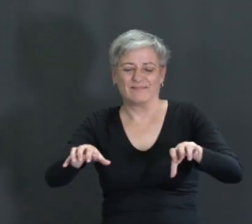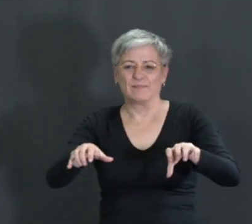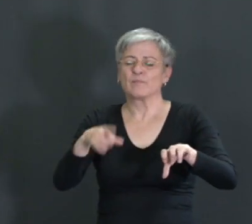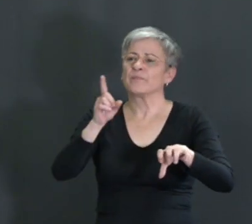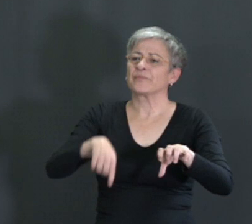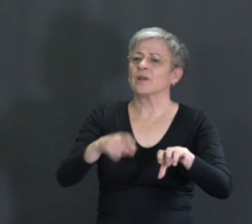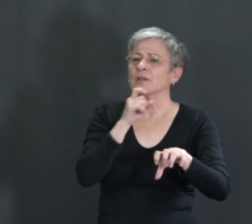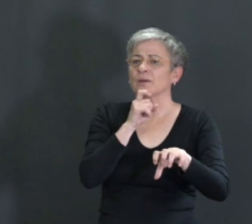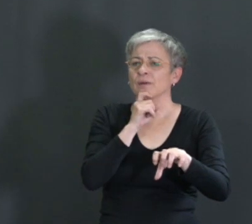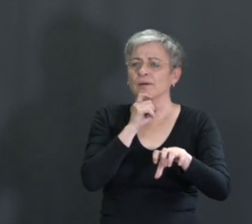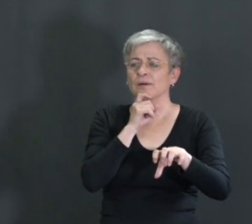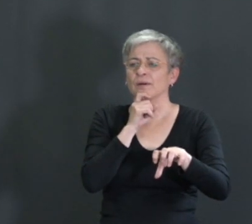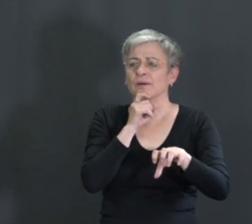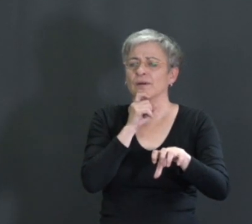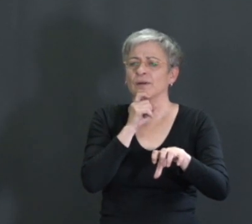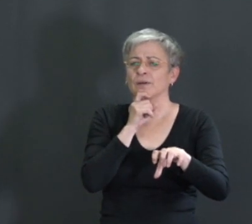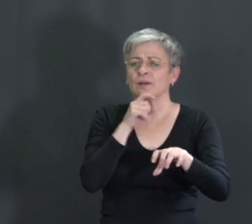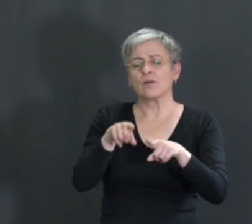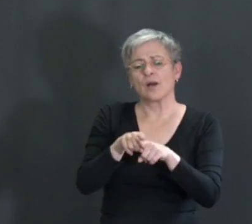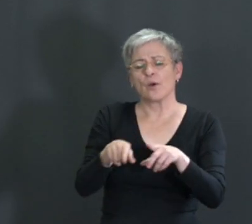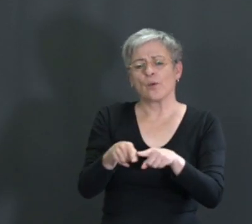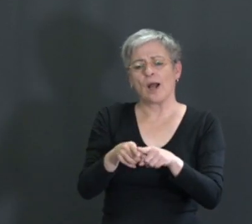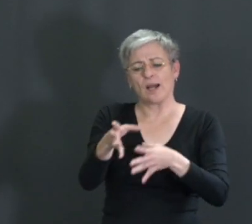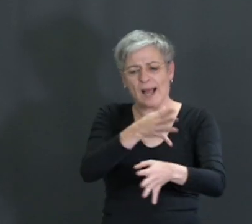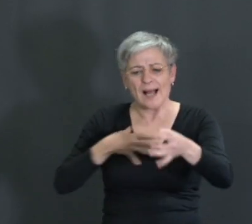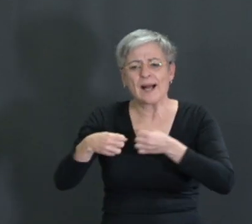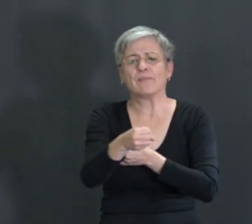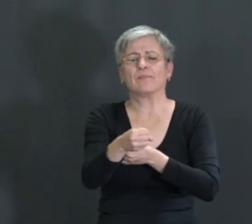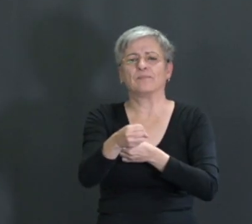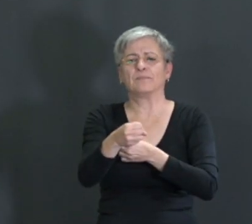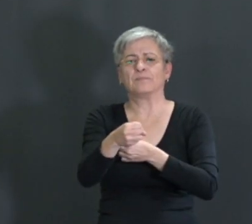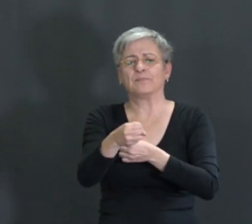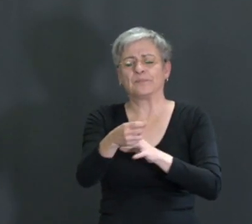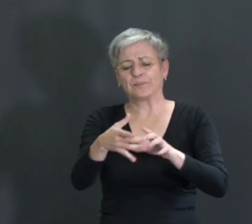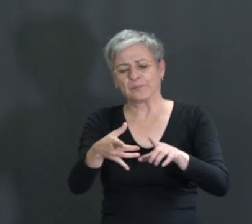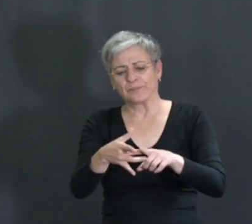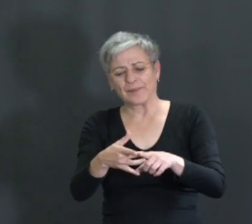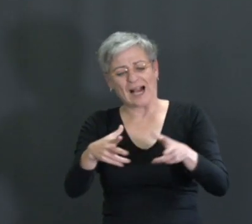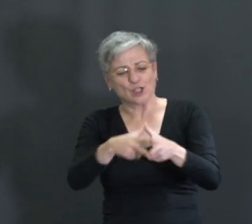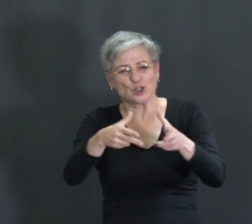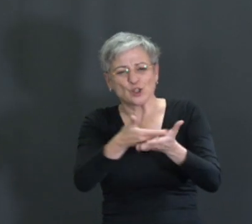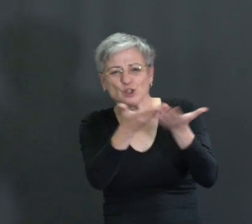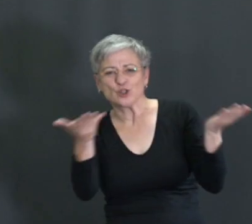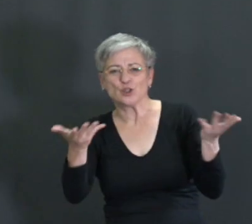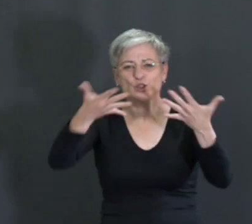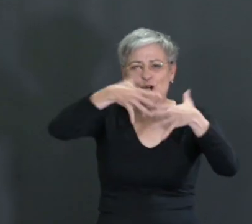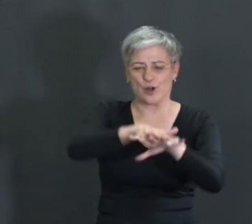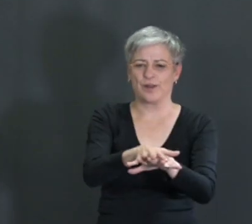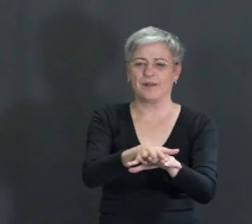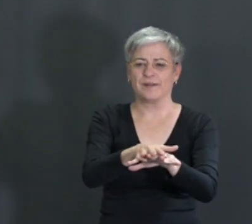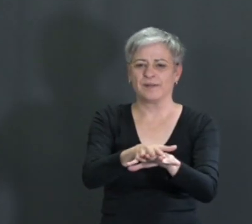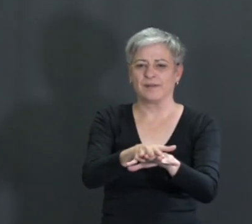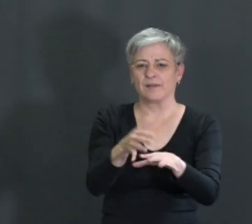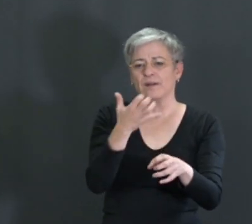cómo es esa empatía, esa relación con la propia sociedad, o sea, hasta dónde ha